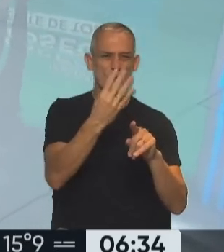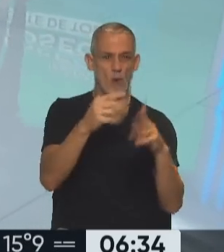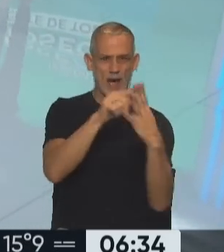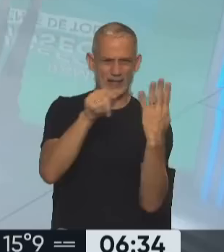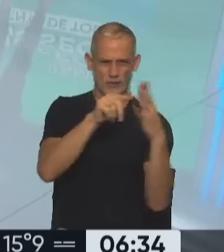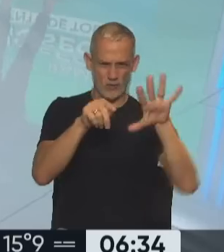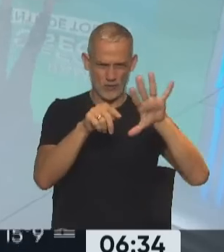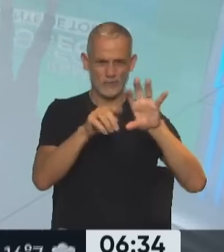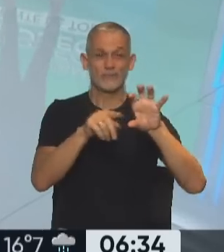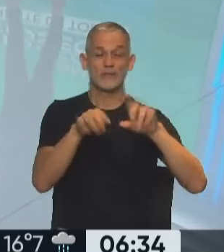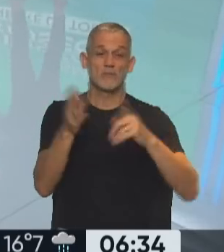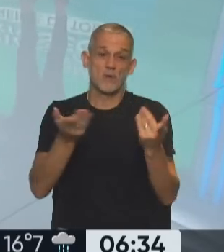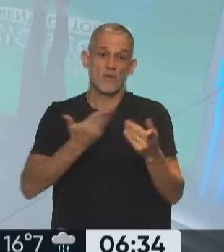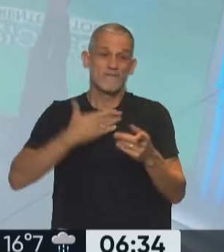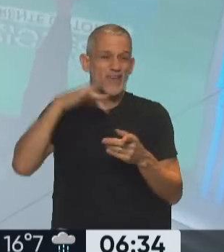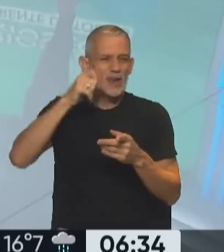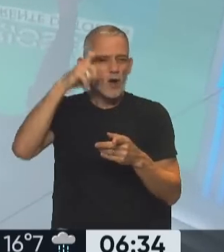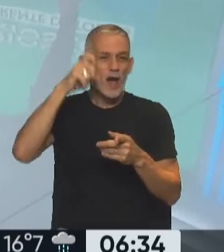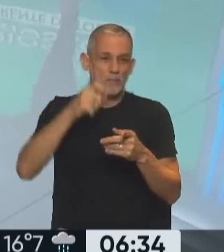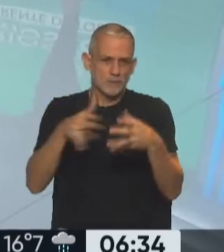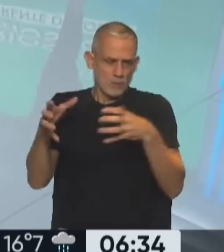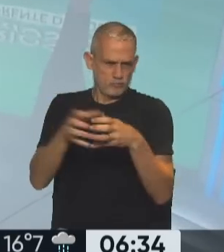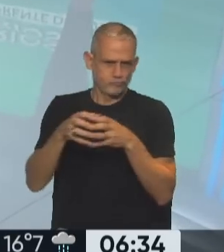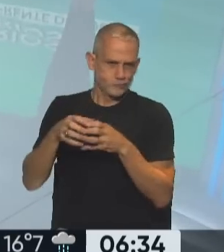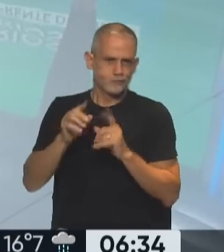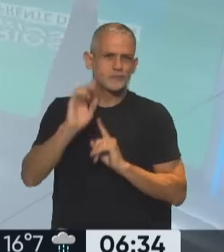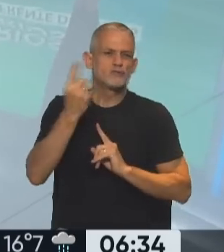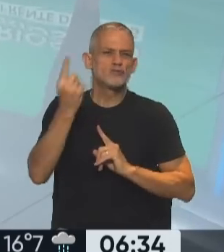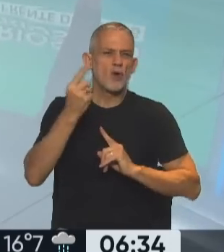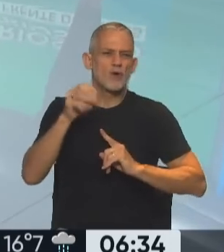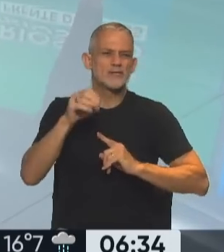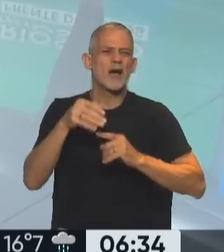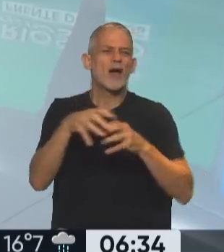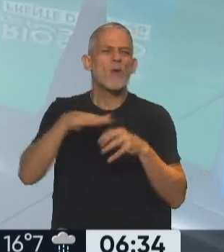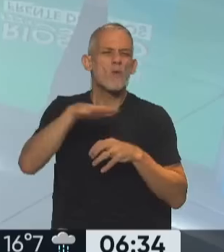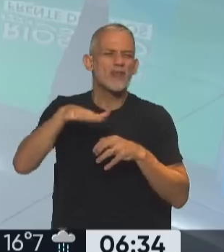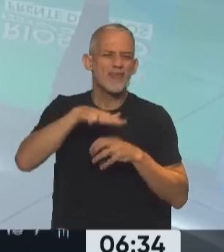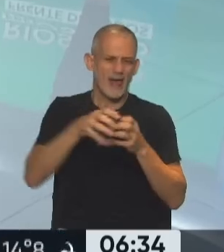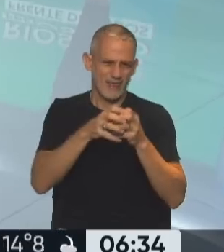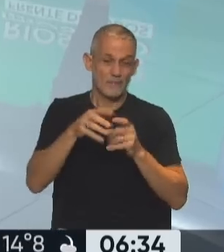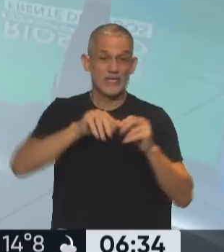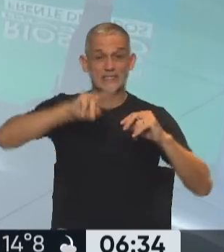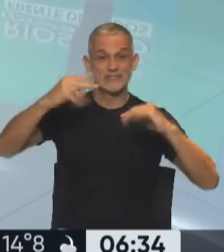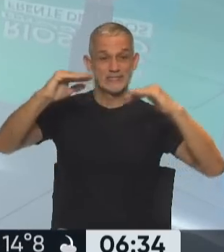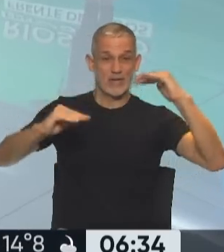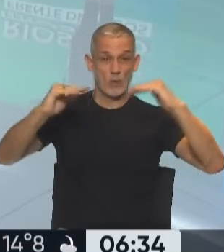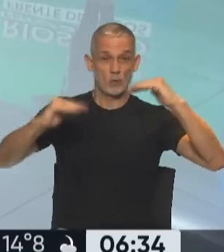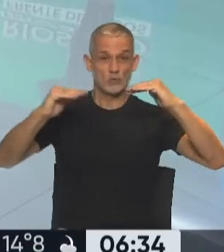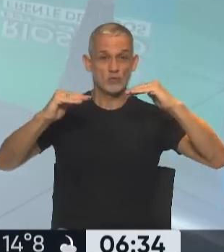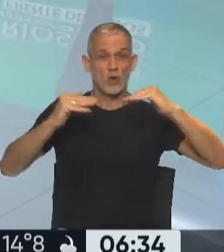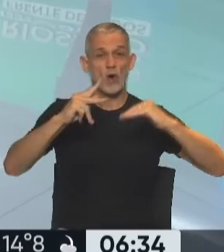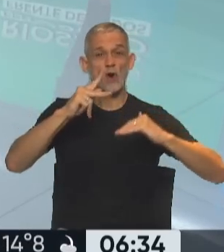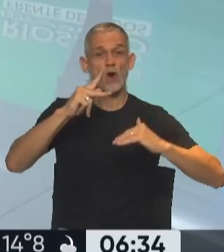35,64% de los votos. Bueno, Figueroa formó su frente propio, que es Comunidad, con el que ganó, y dejó en segundo lugar a